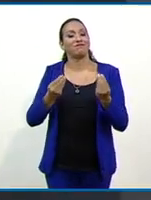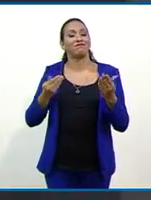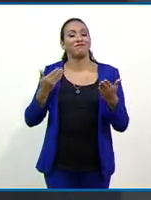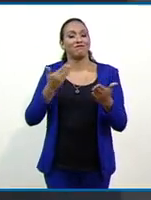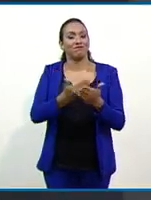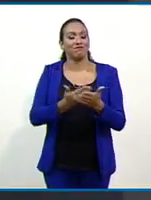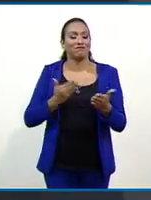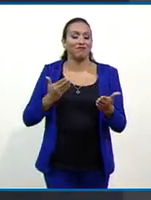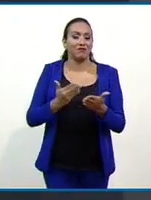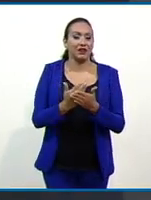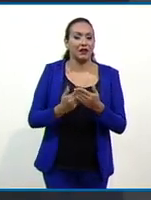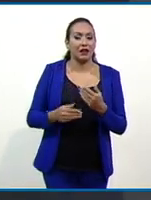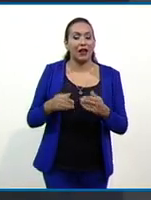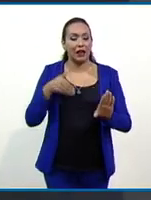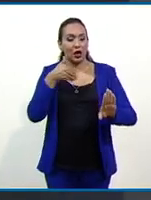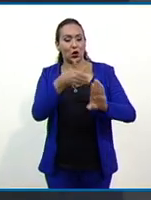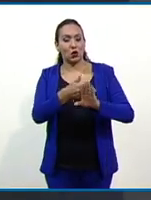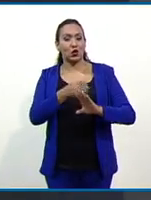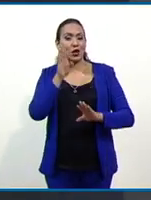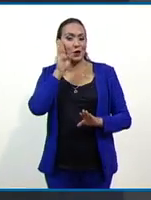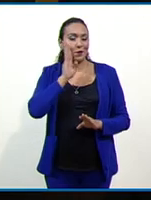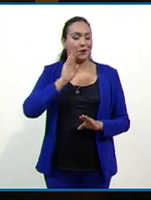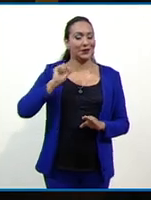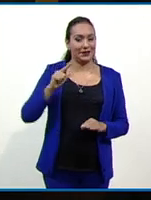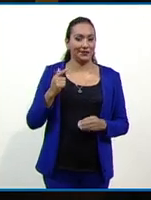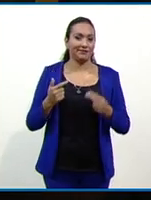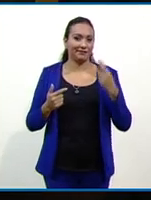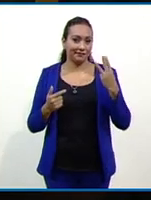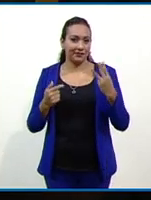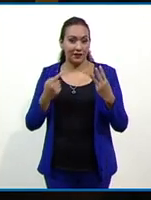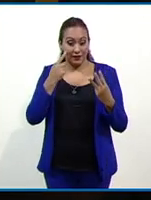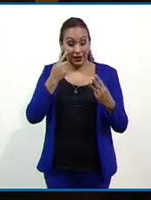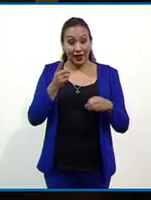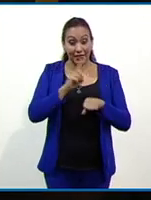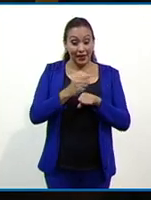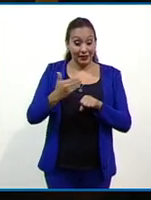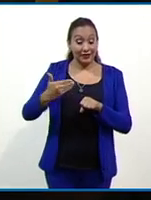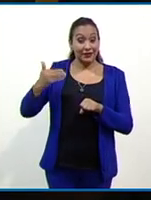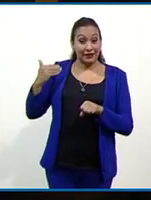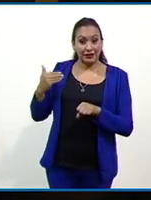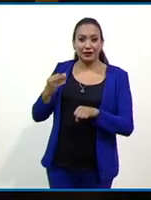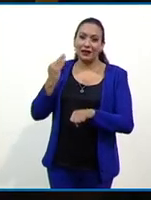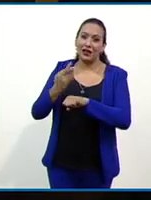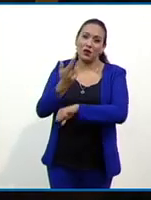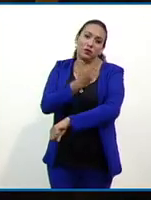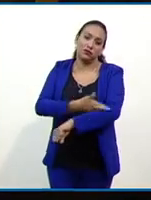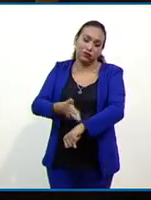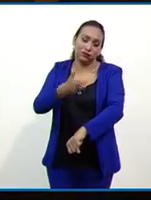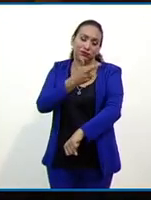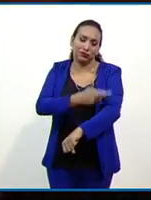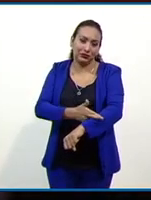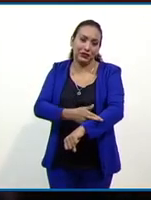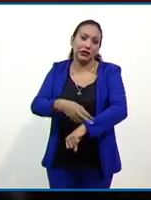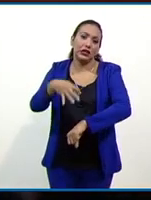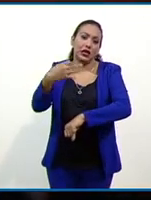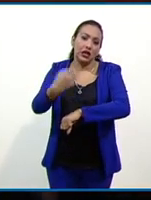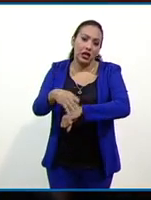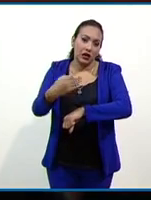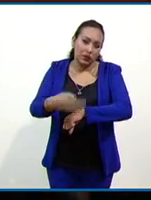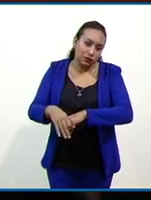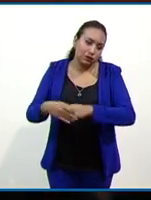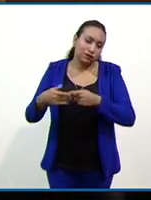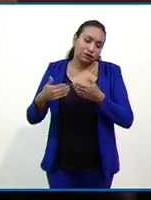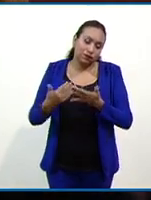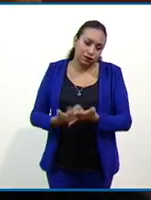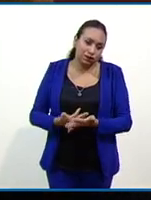contra de los 3 ministros ponentes en días previos, los cuales se encuentran en trámite y hasta en tanto no sean fallados por la